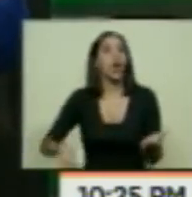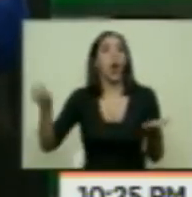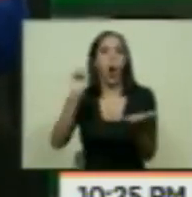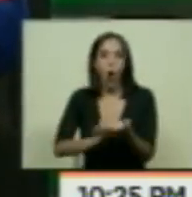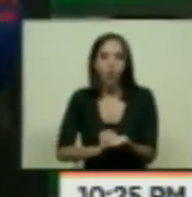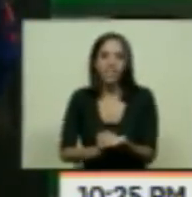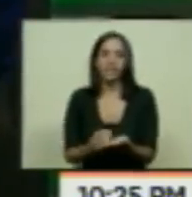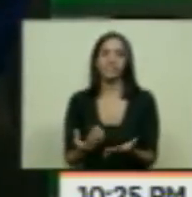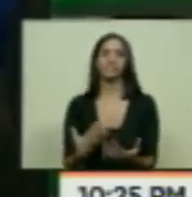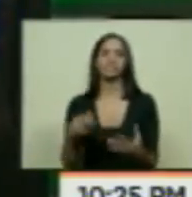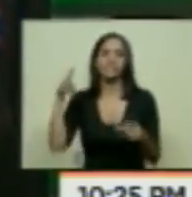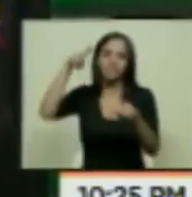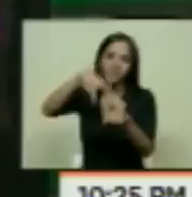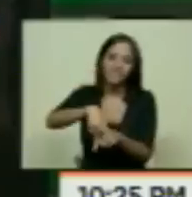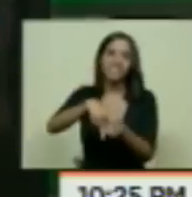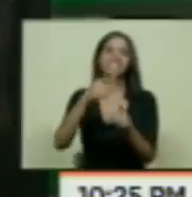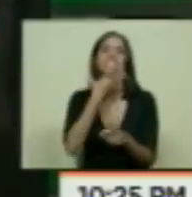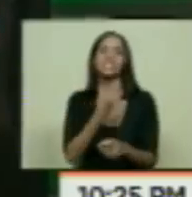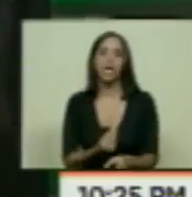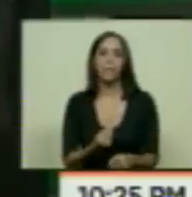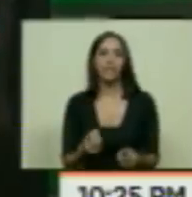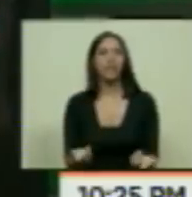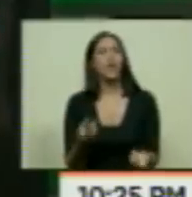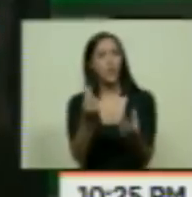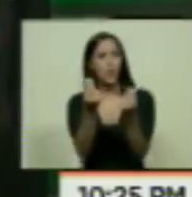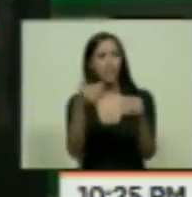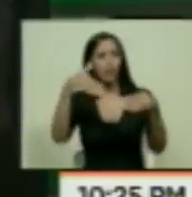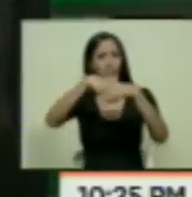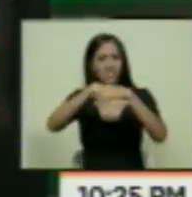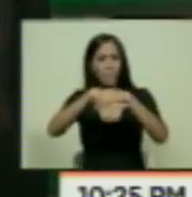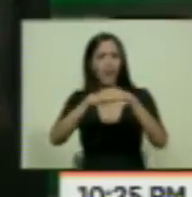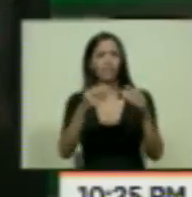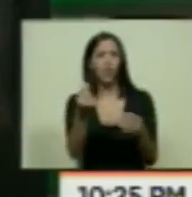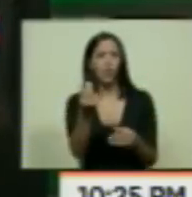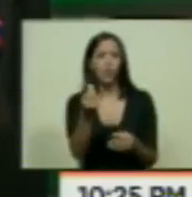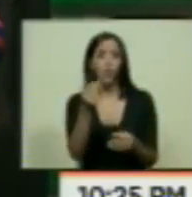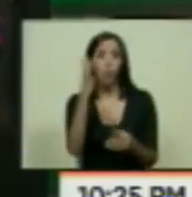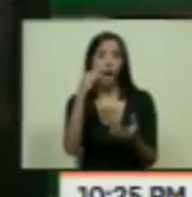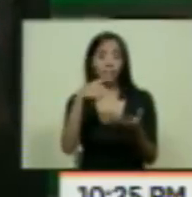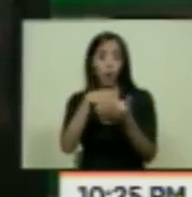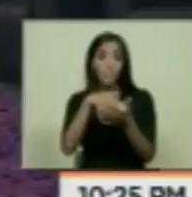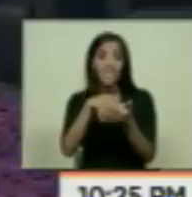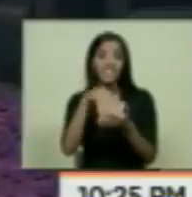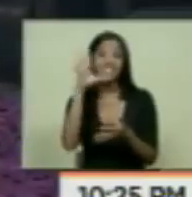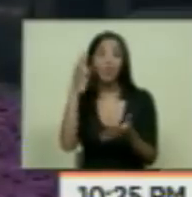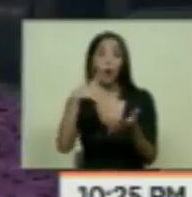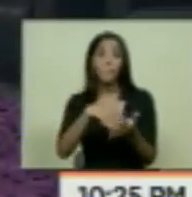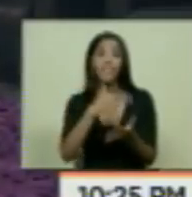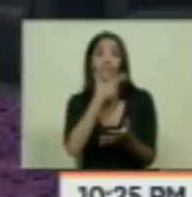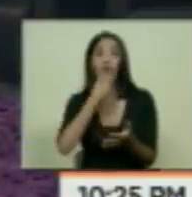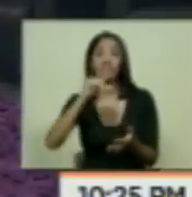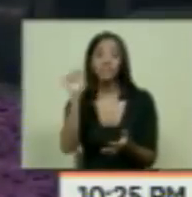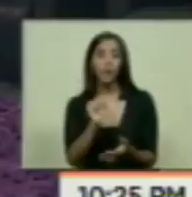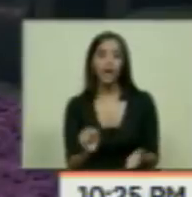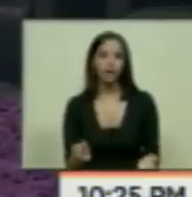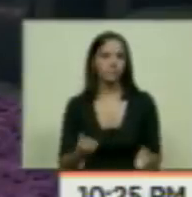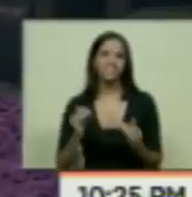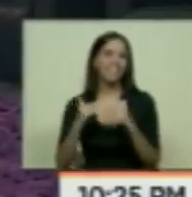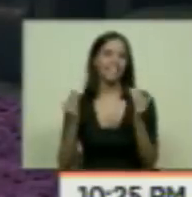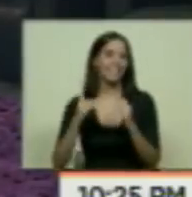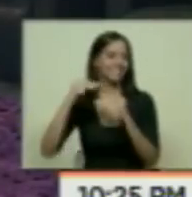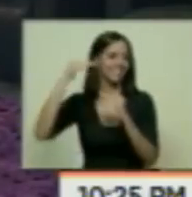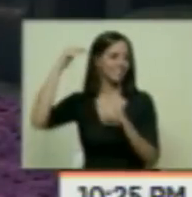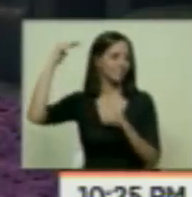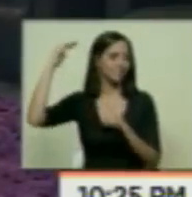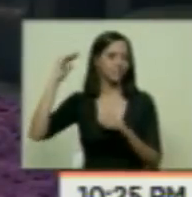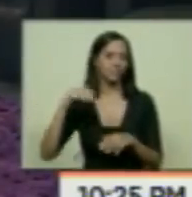cautizar diciembre. ¿Cuánto va a llegar un zapato en diciembre? 4.000 bolívares soberanos. ¿Ya? 5.000. Ya, zapato. Ya, ya, ya. No, ya, ya. No, ya,